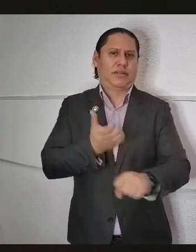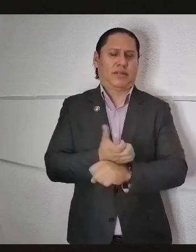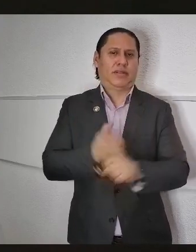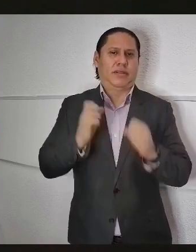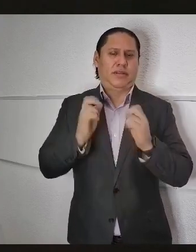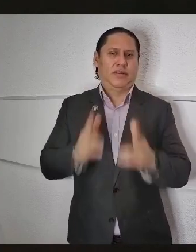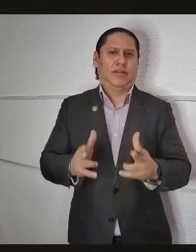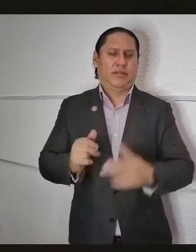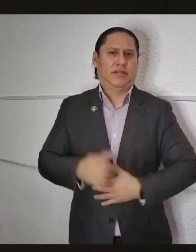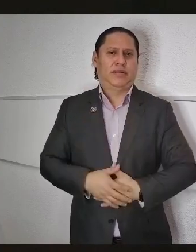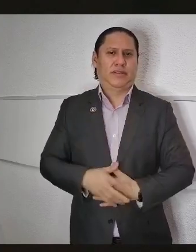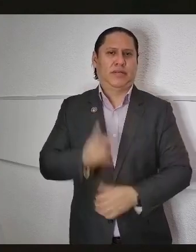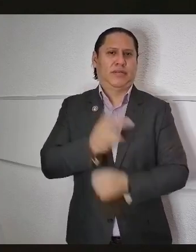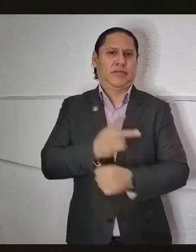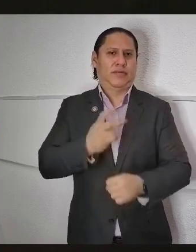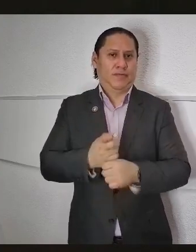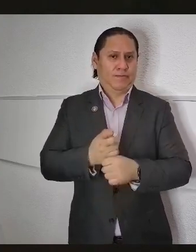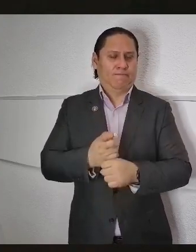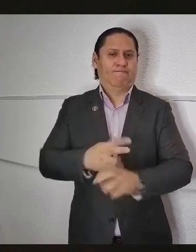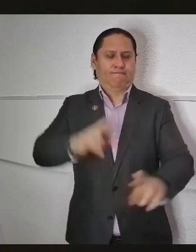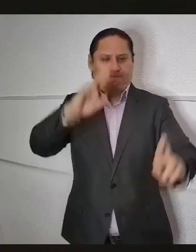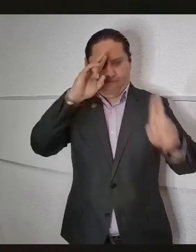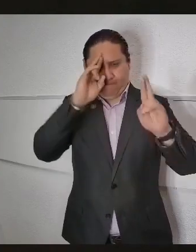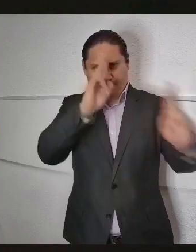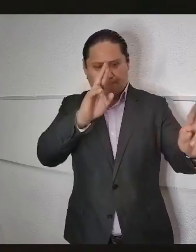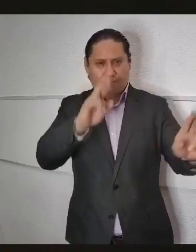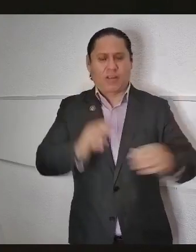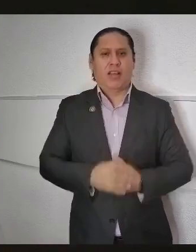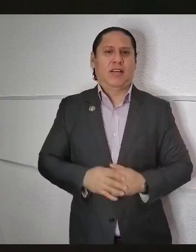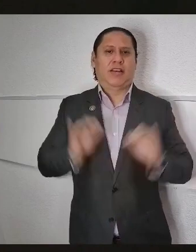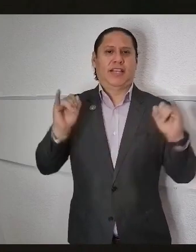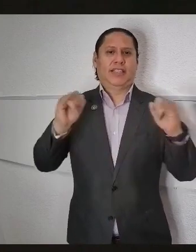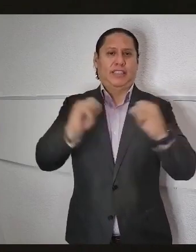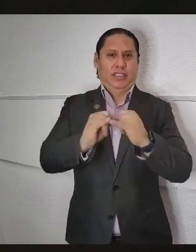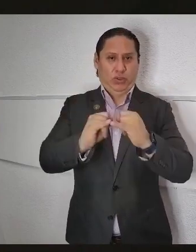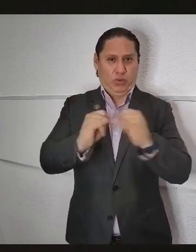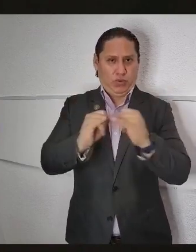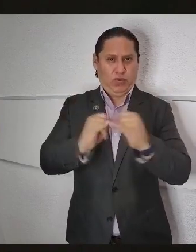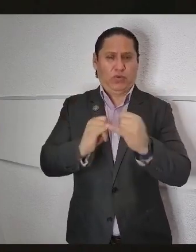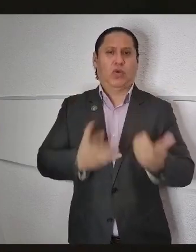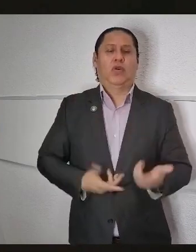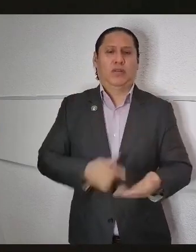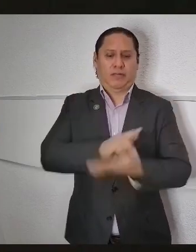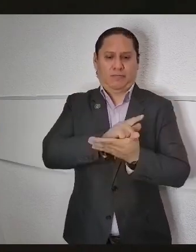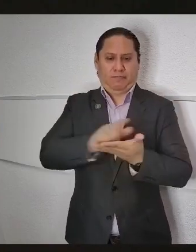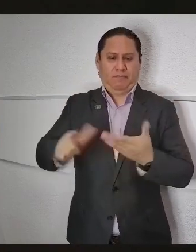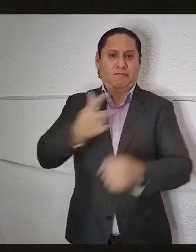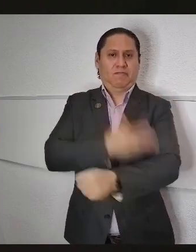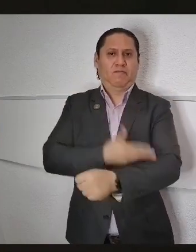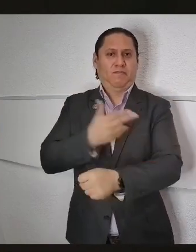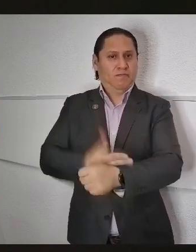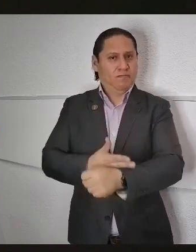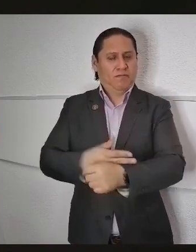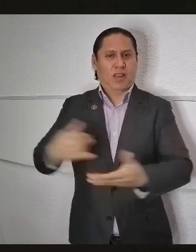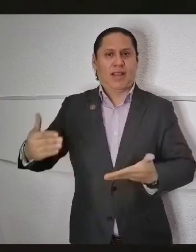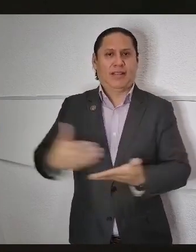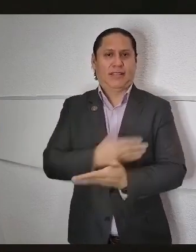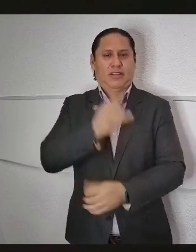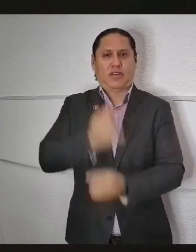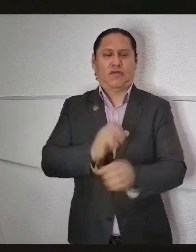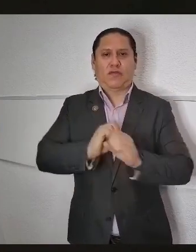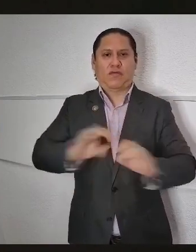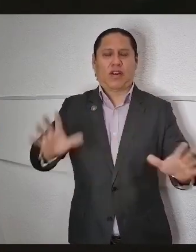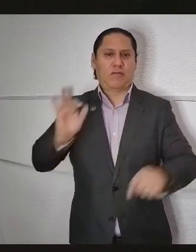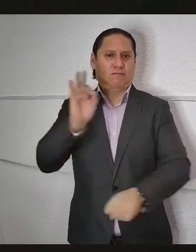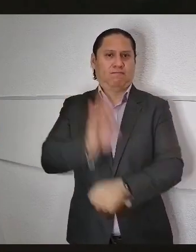del Estado exhorta respetuosamente al Instituto de Transparencia, Acceso a la Información y Protección de